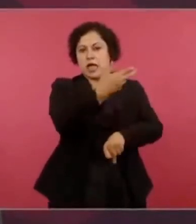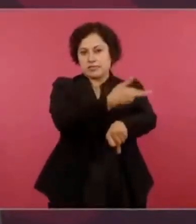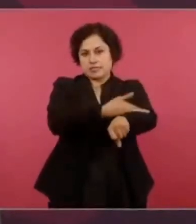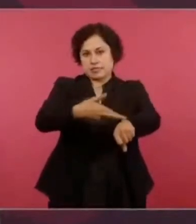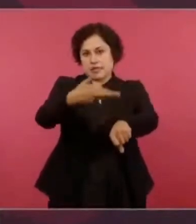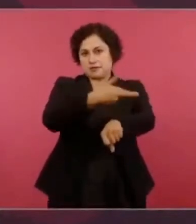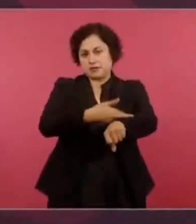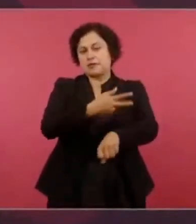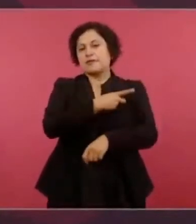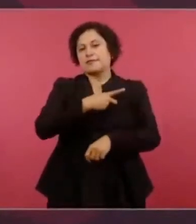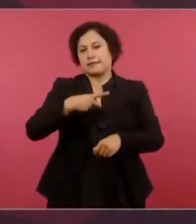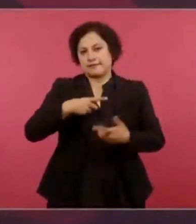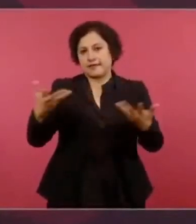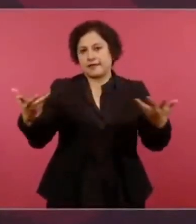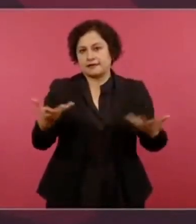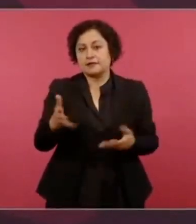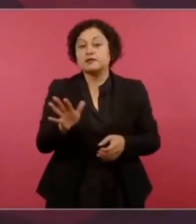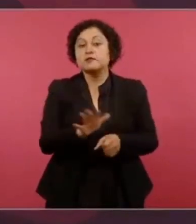trámite.